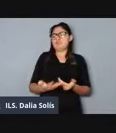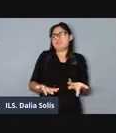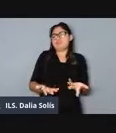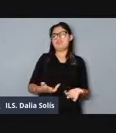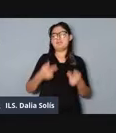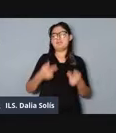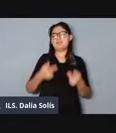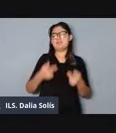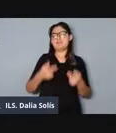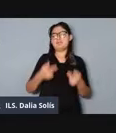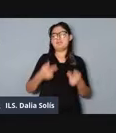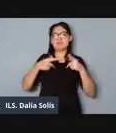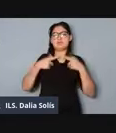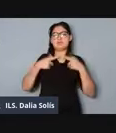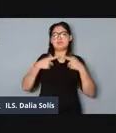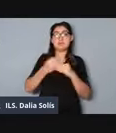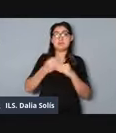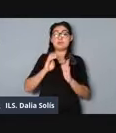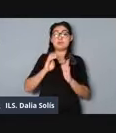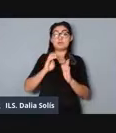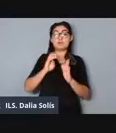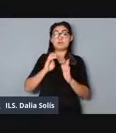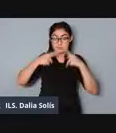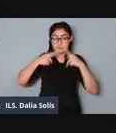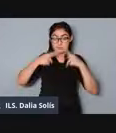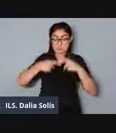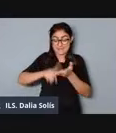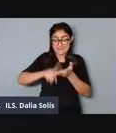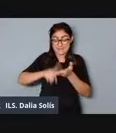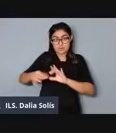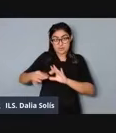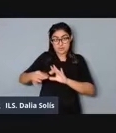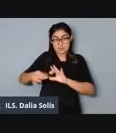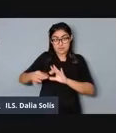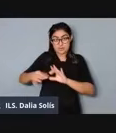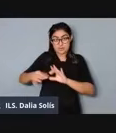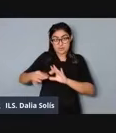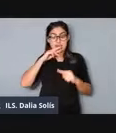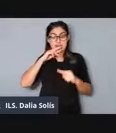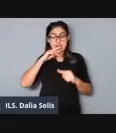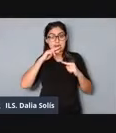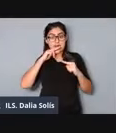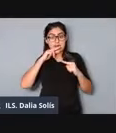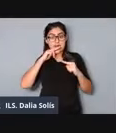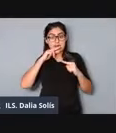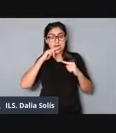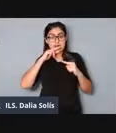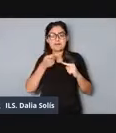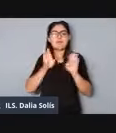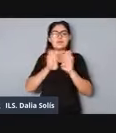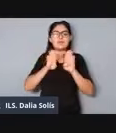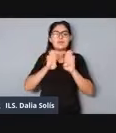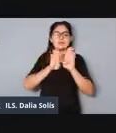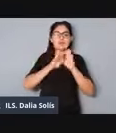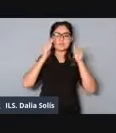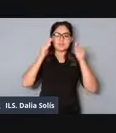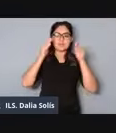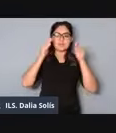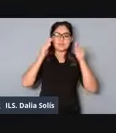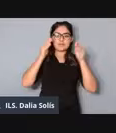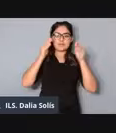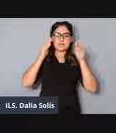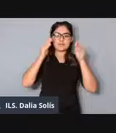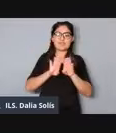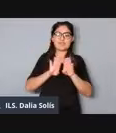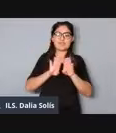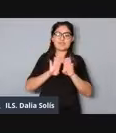la preocupación toma un enfoque de que no nos permite centrarnos en lo que nos, o